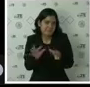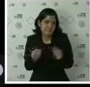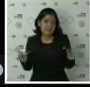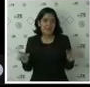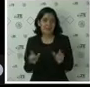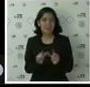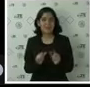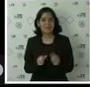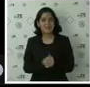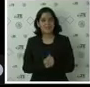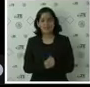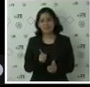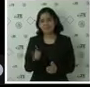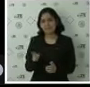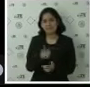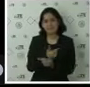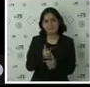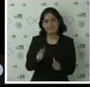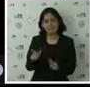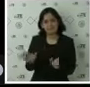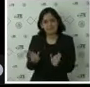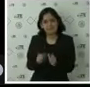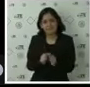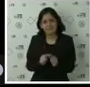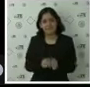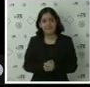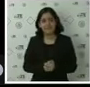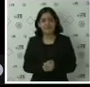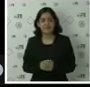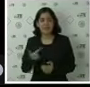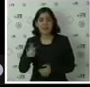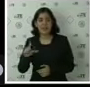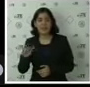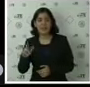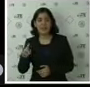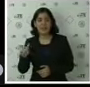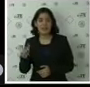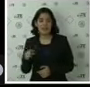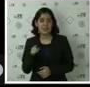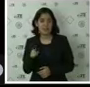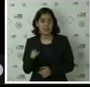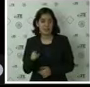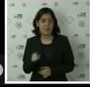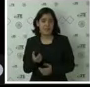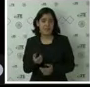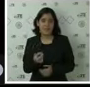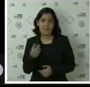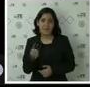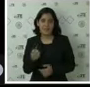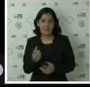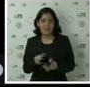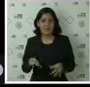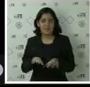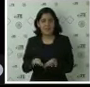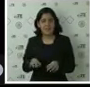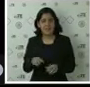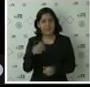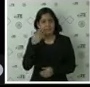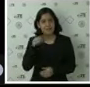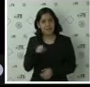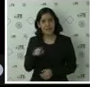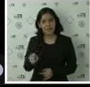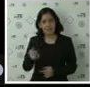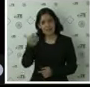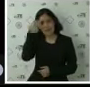presento. Ahórratelas. Mira, Gloria Alcocer Olmos, es importante que sepan con quién estamos sentadas y sentados por